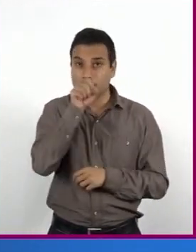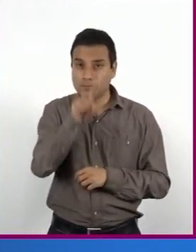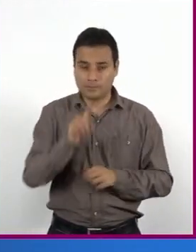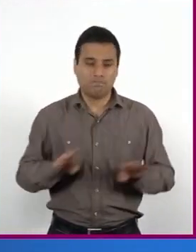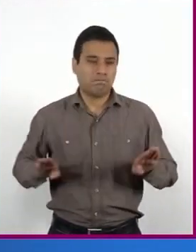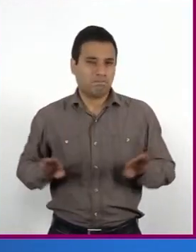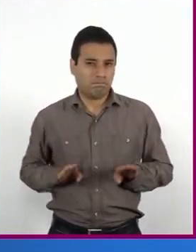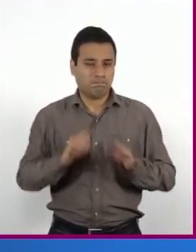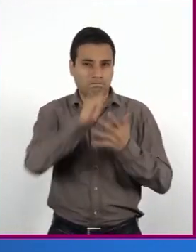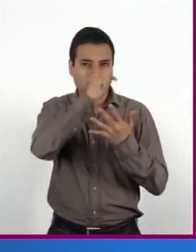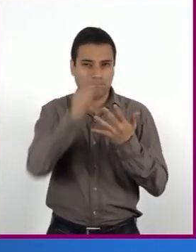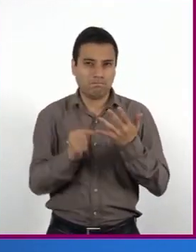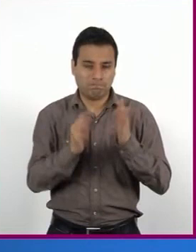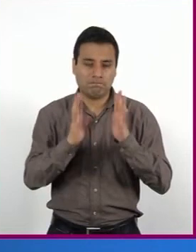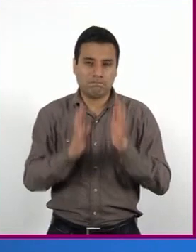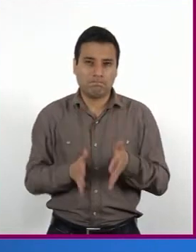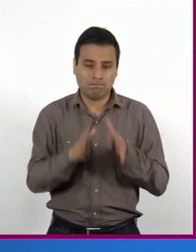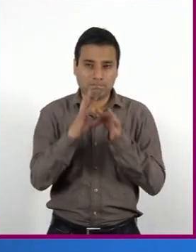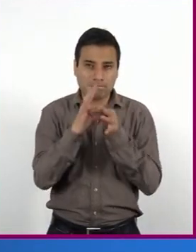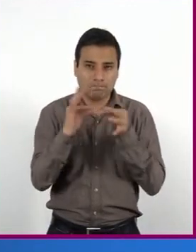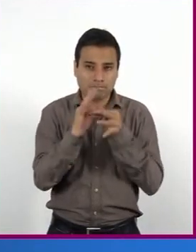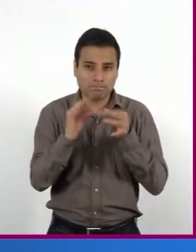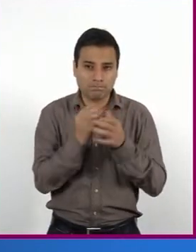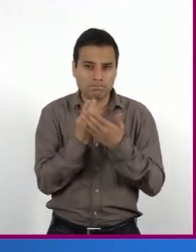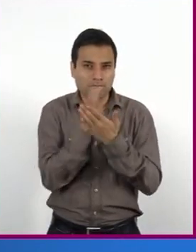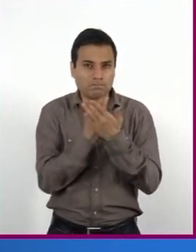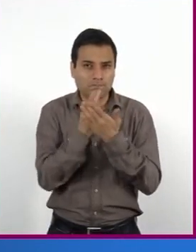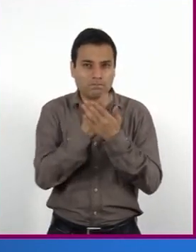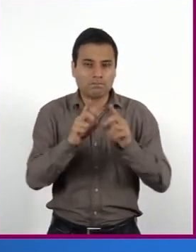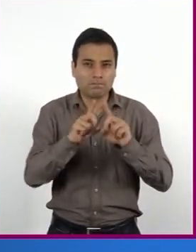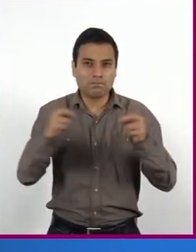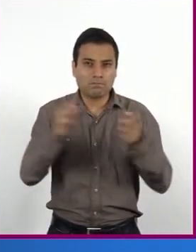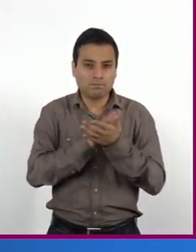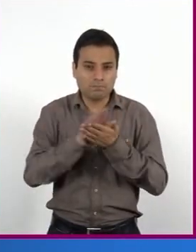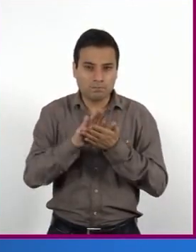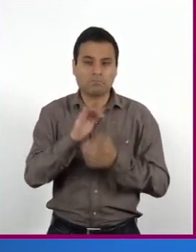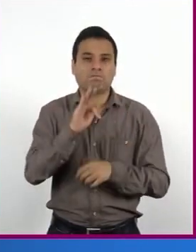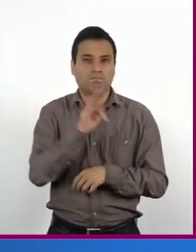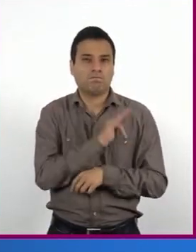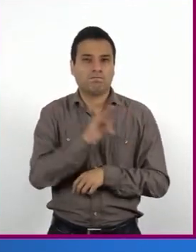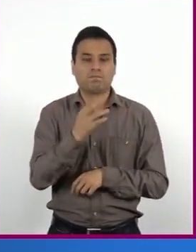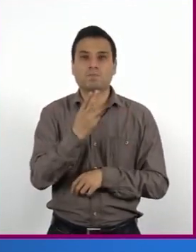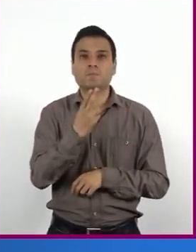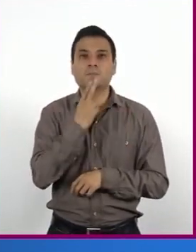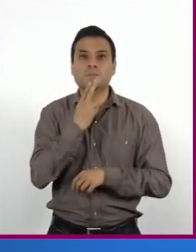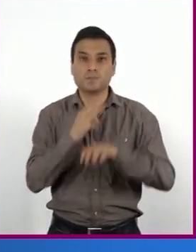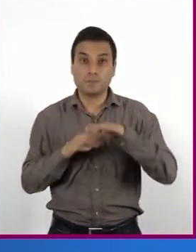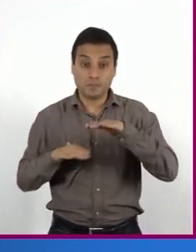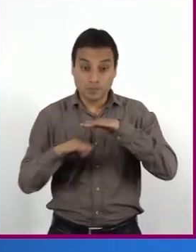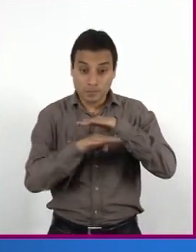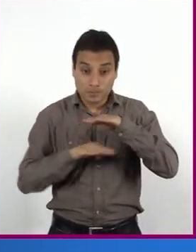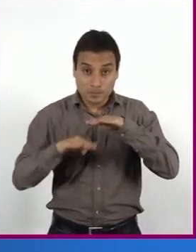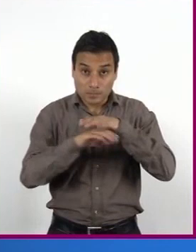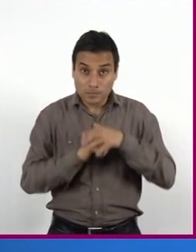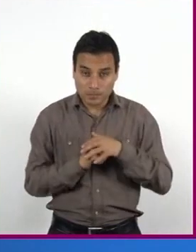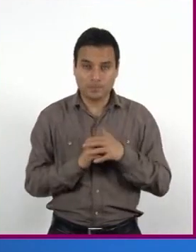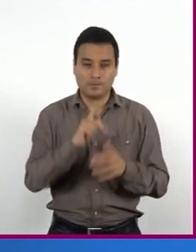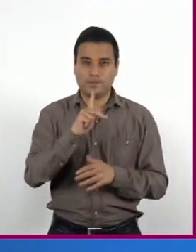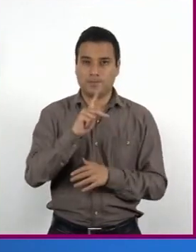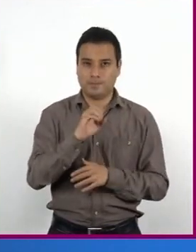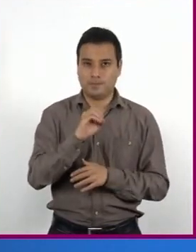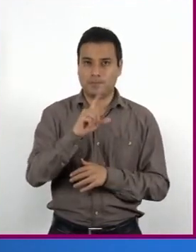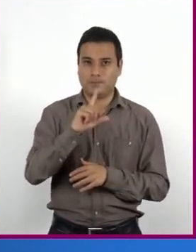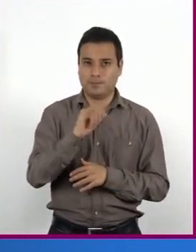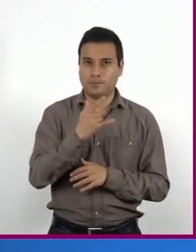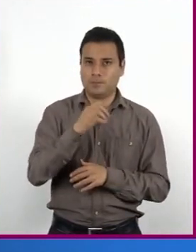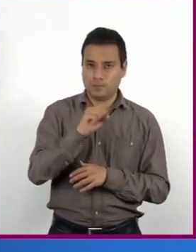las condiciones dadas. Los desarrollos planos pueden estar conformados por bases cuyas caras sean polígonos